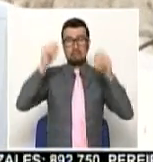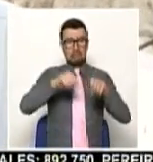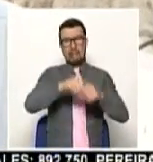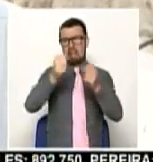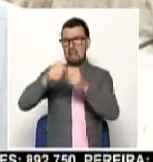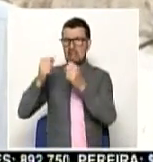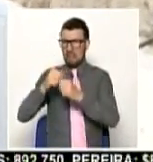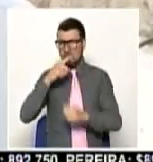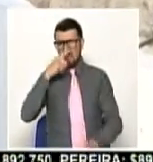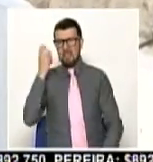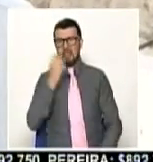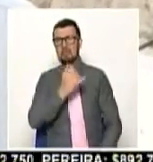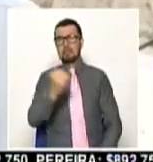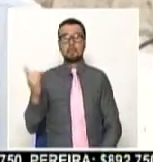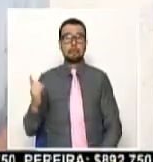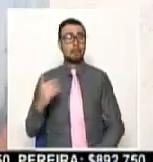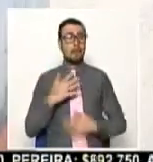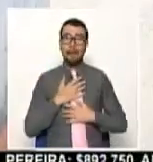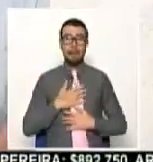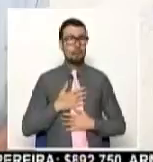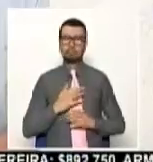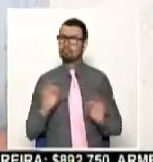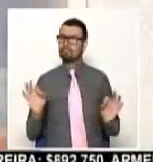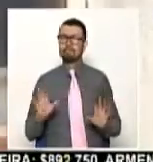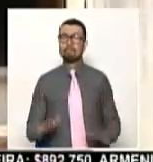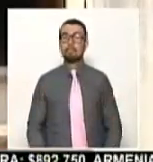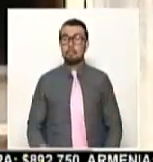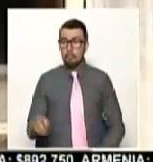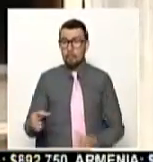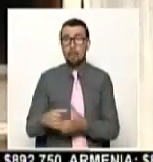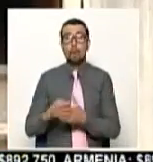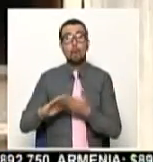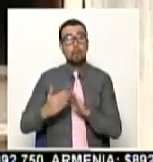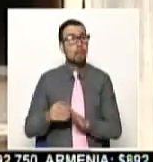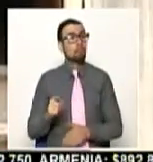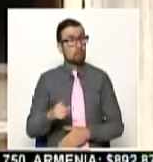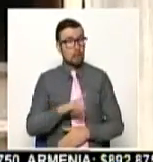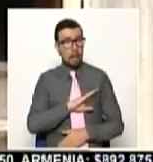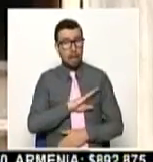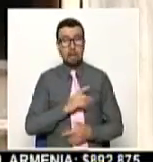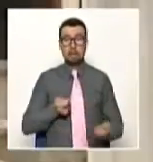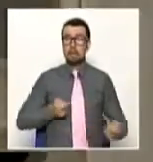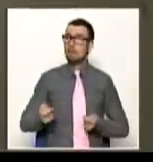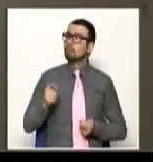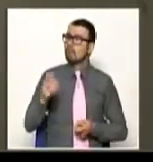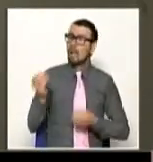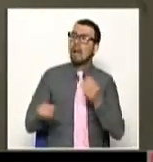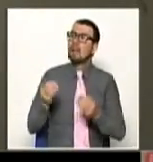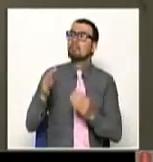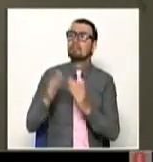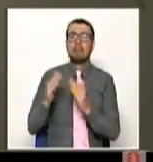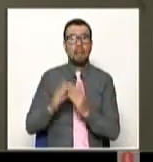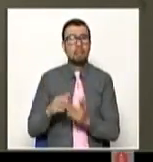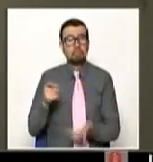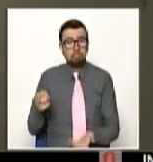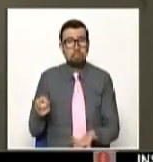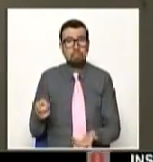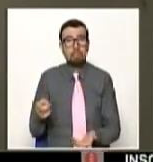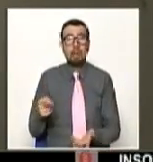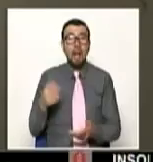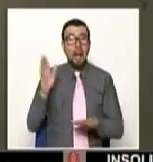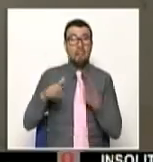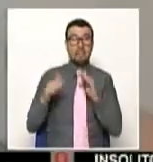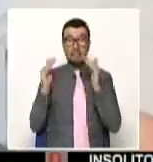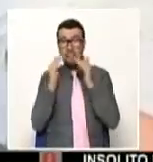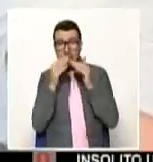vecindario, la tranquilidad. Esta comunidad pide a la administración municipal hacer algo con estas viviendas que hoy están abandonadas y que sirven de